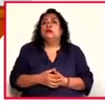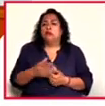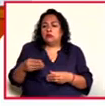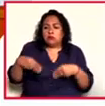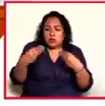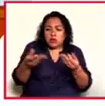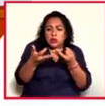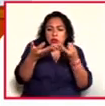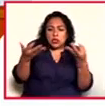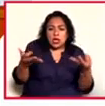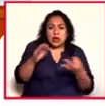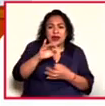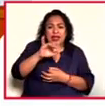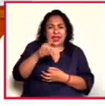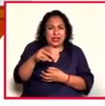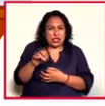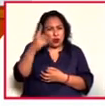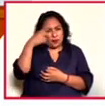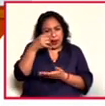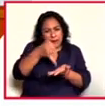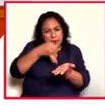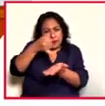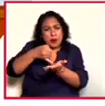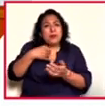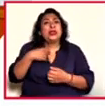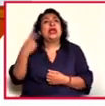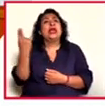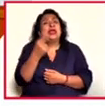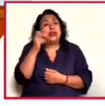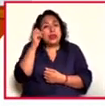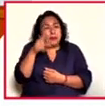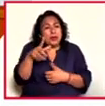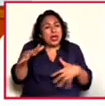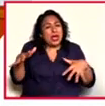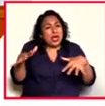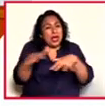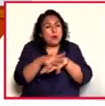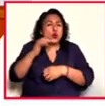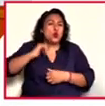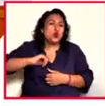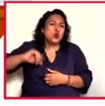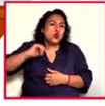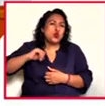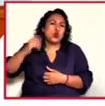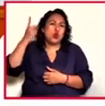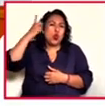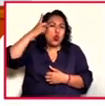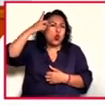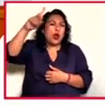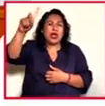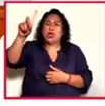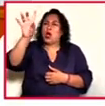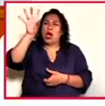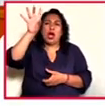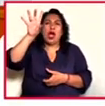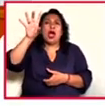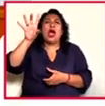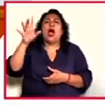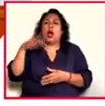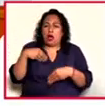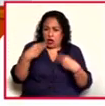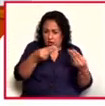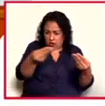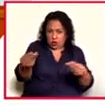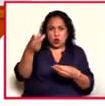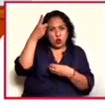ejido para que las cultiven, es necesario restaurar la vieja propiedad, es decir, reintegrarles las tierras a